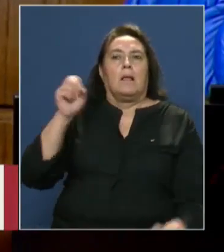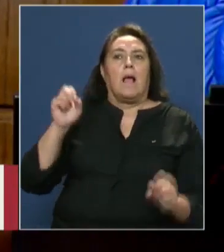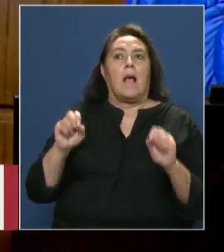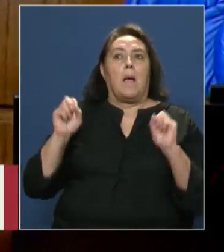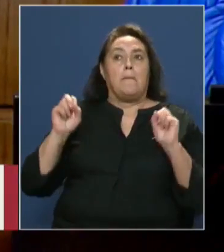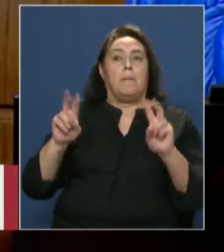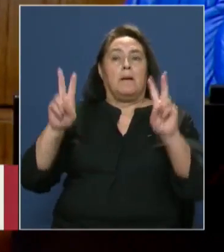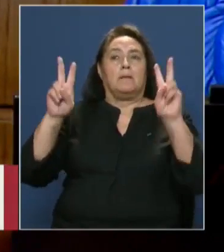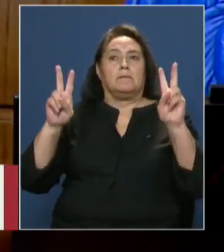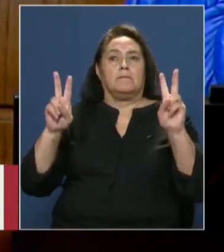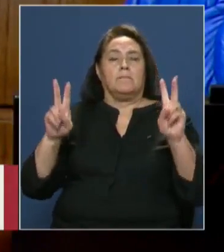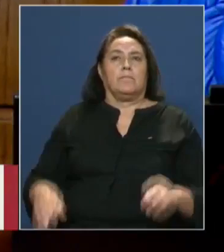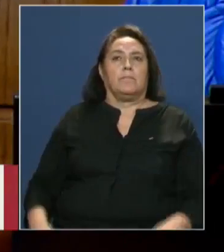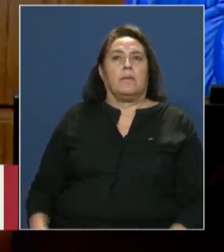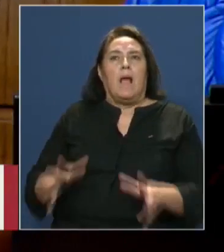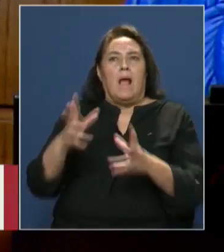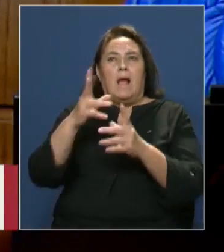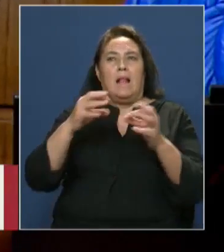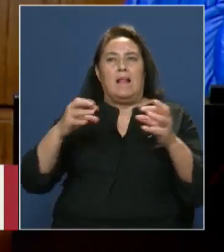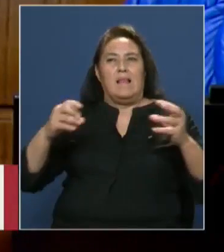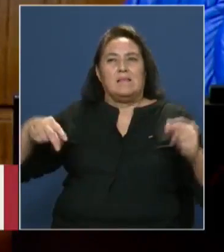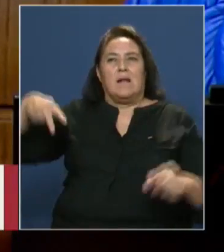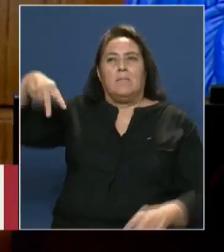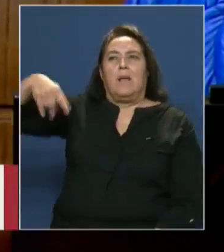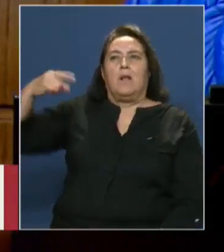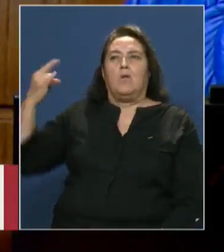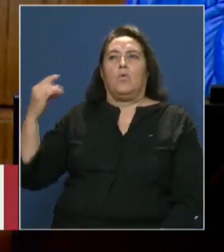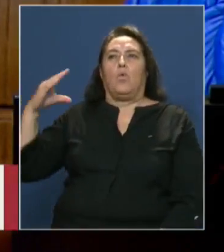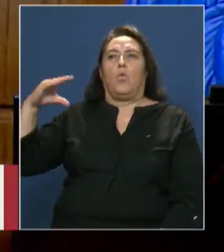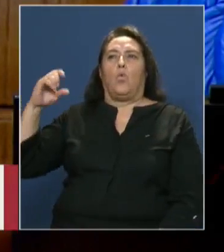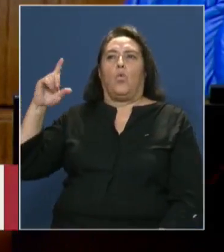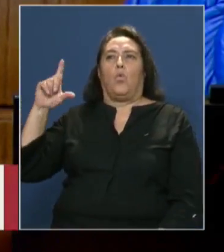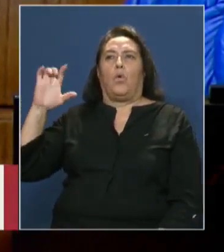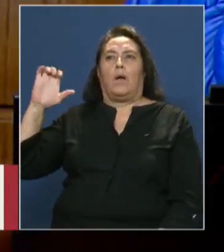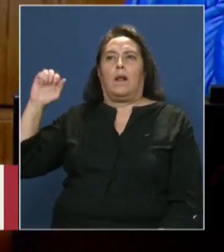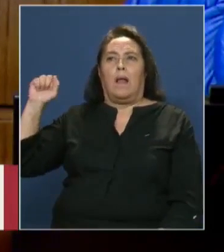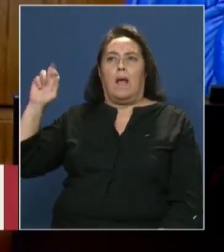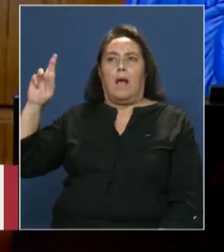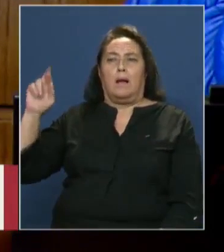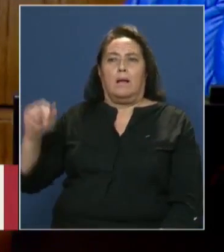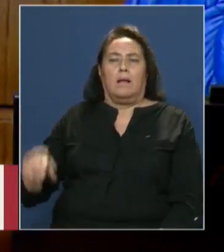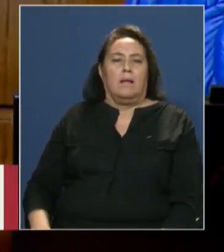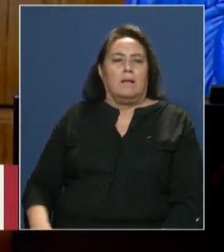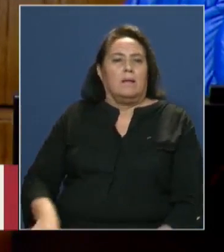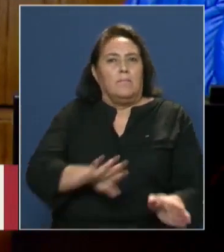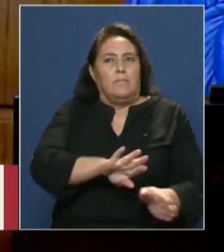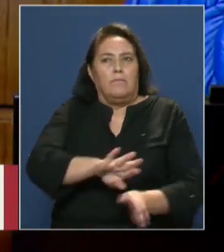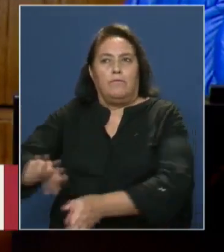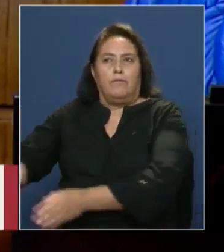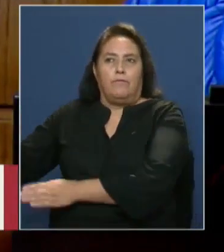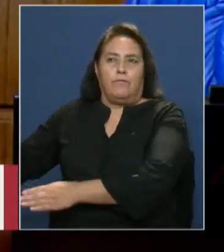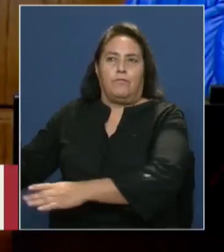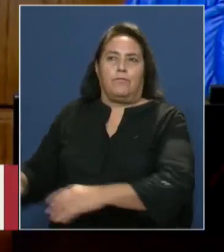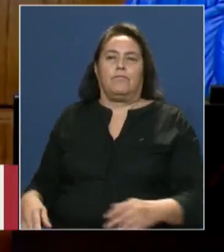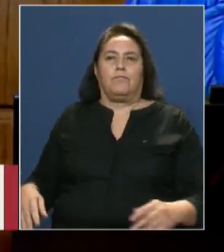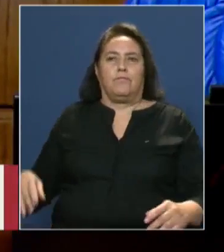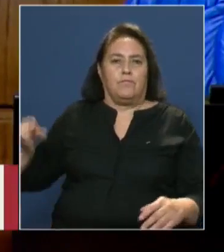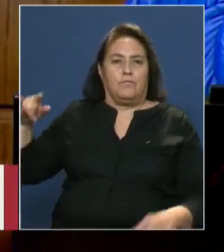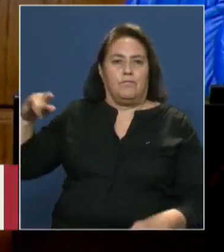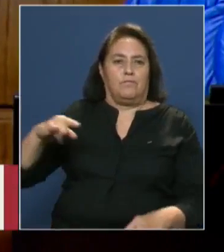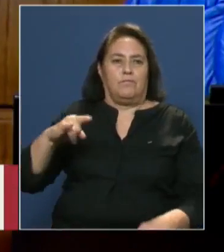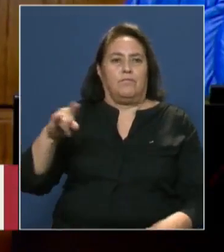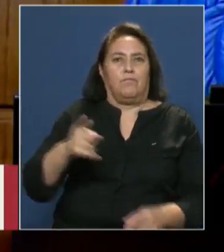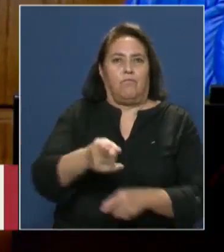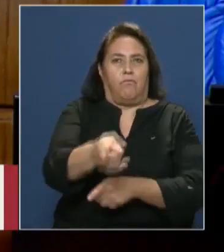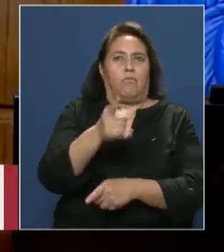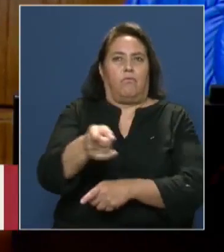el desarme nuclear a nivel mundial. B, el retiro inmediato de las tropas invasoras de todos